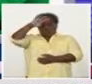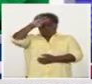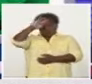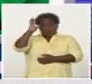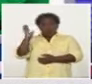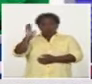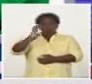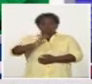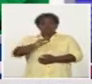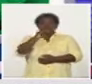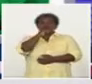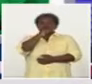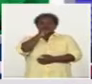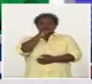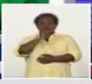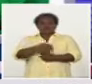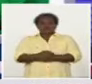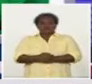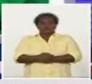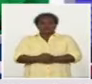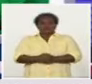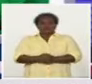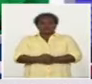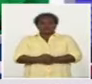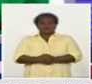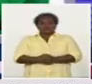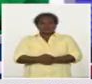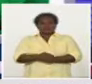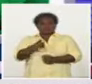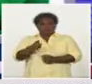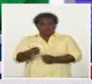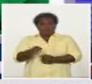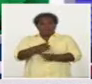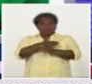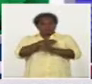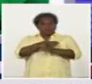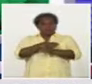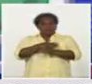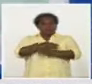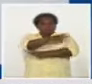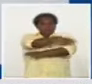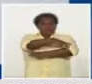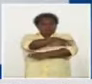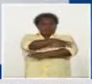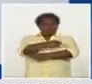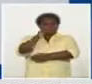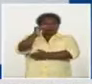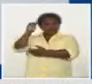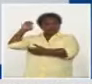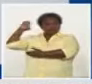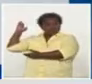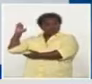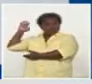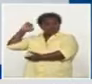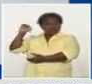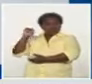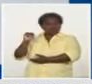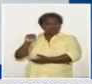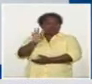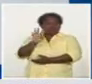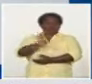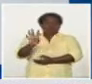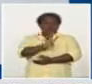procedentes de Rusia. De esta forma, por países de procedencia, los 48 en el día de ayer, 44